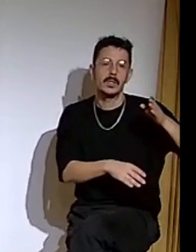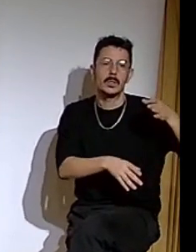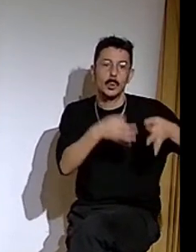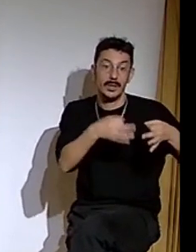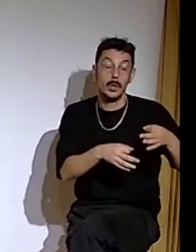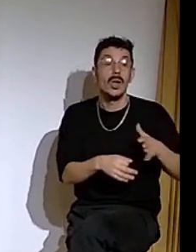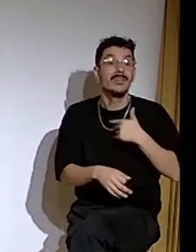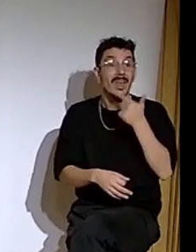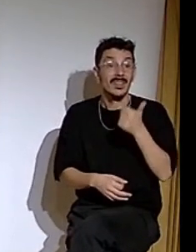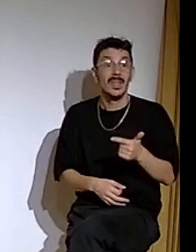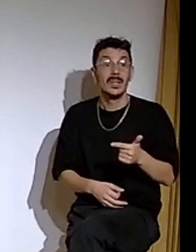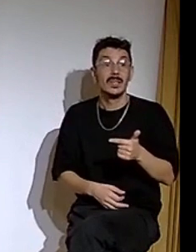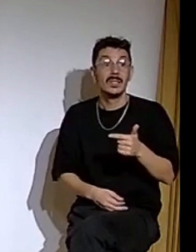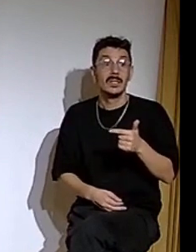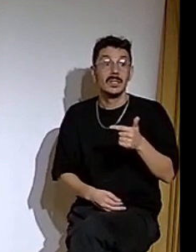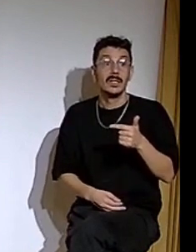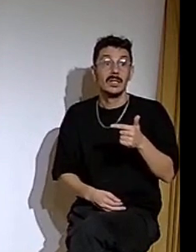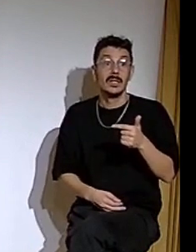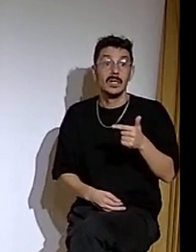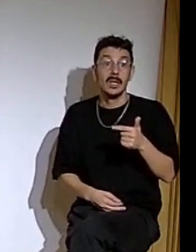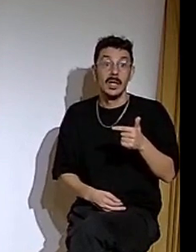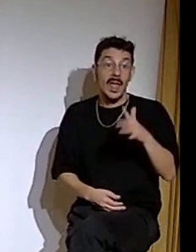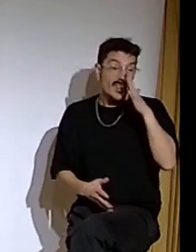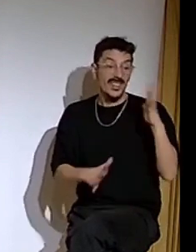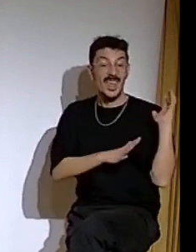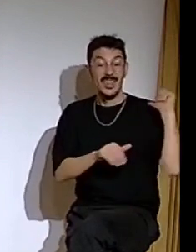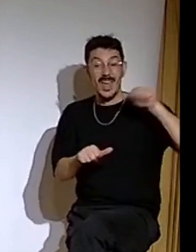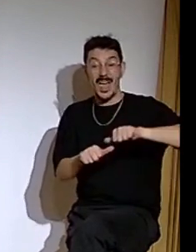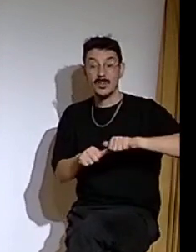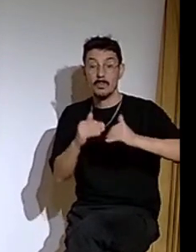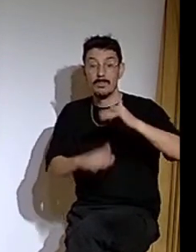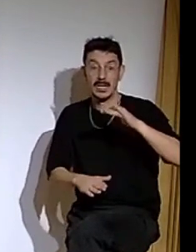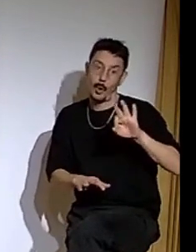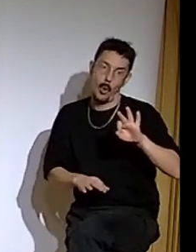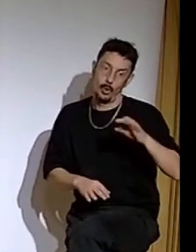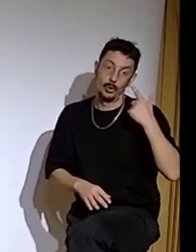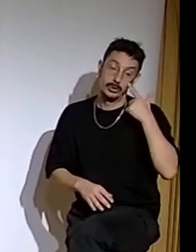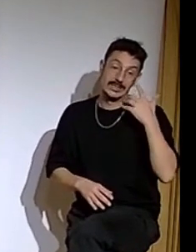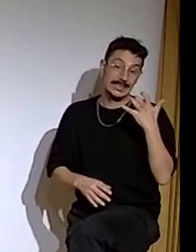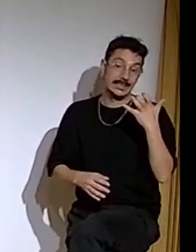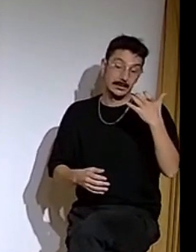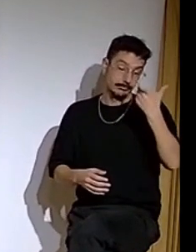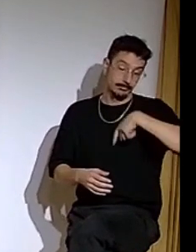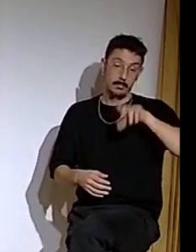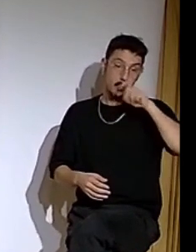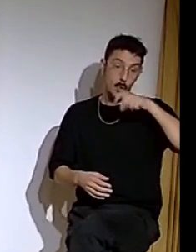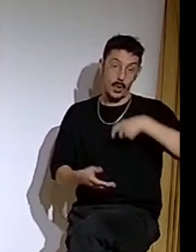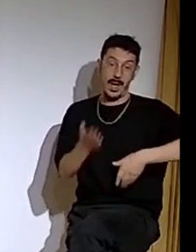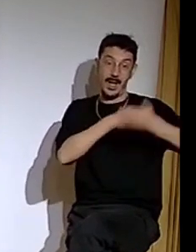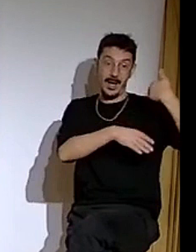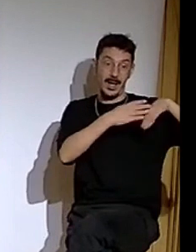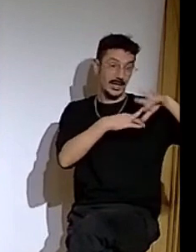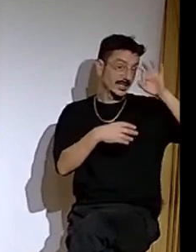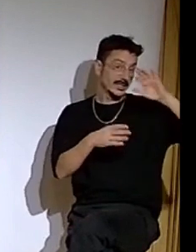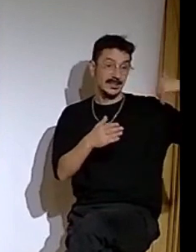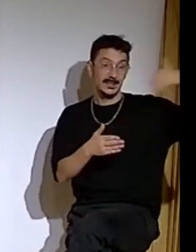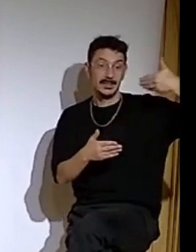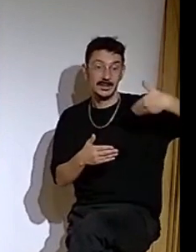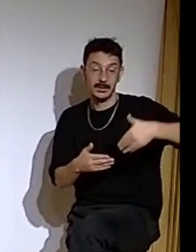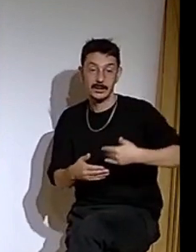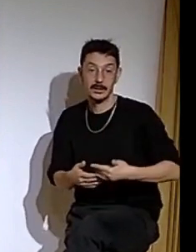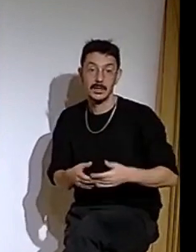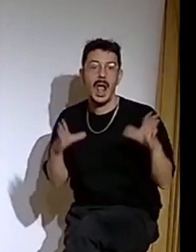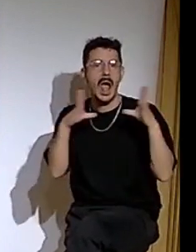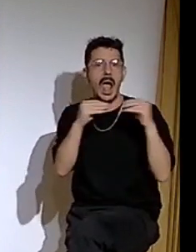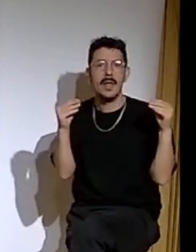porque seguimos siendo brujas seguimos siendo disidentes Pues en un sitio como este no algunas compañeras cuando le hemos contado Andalucía